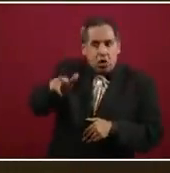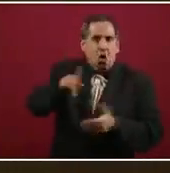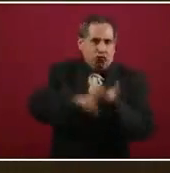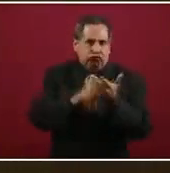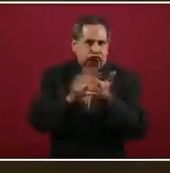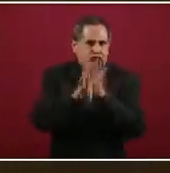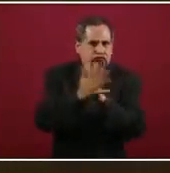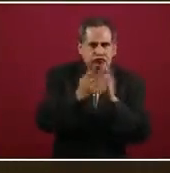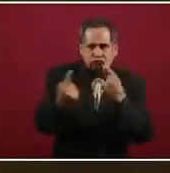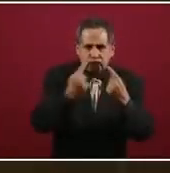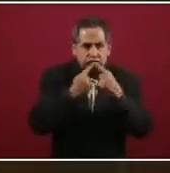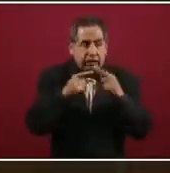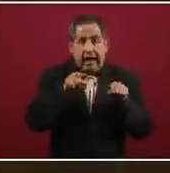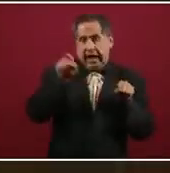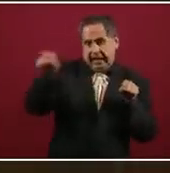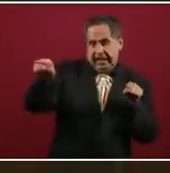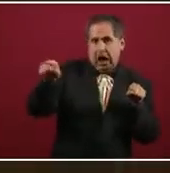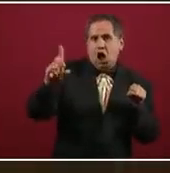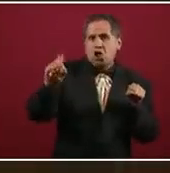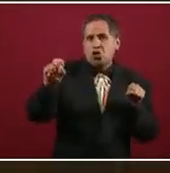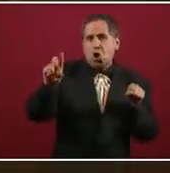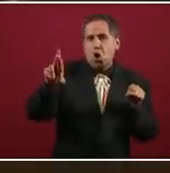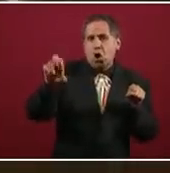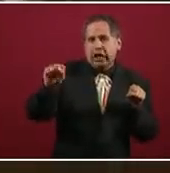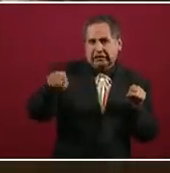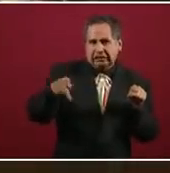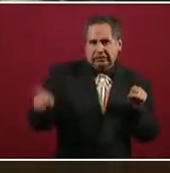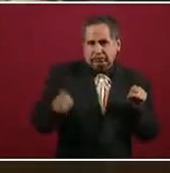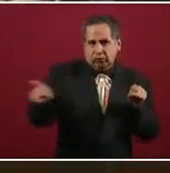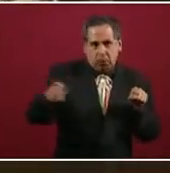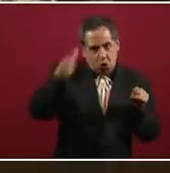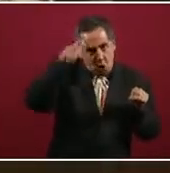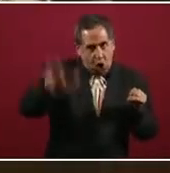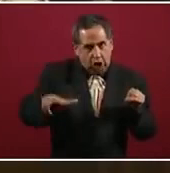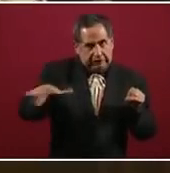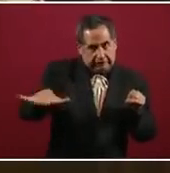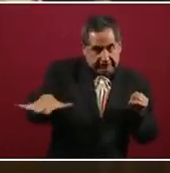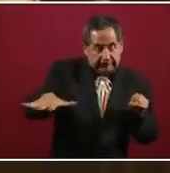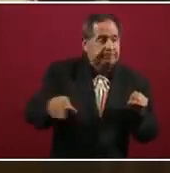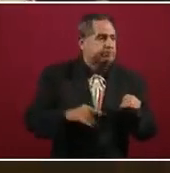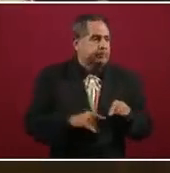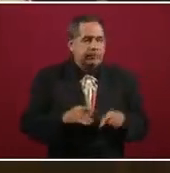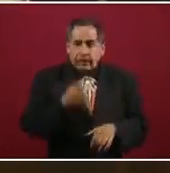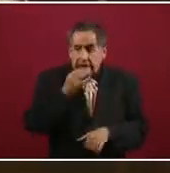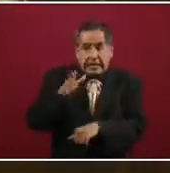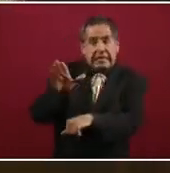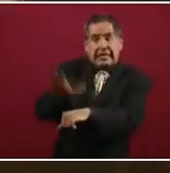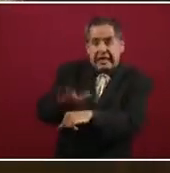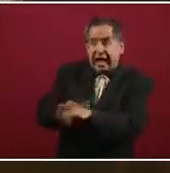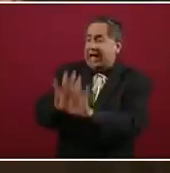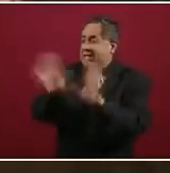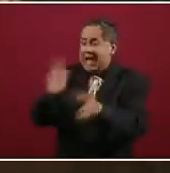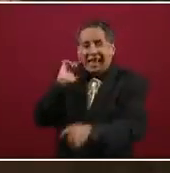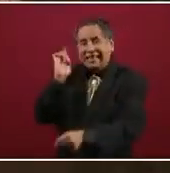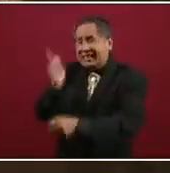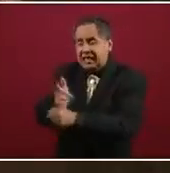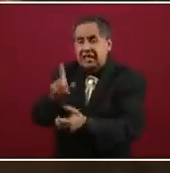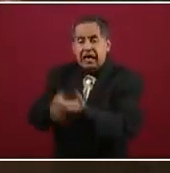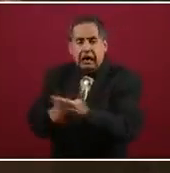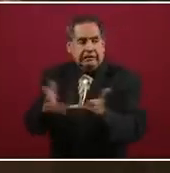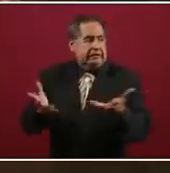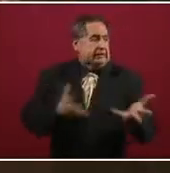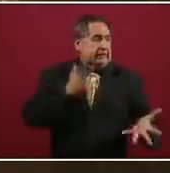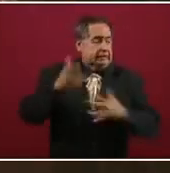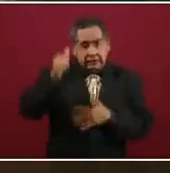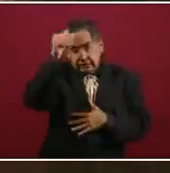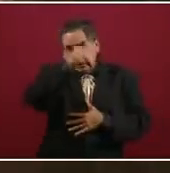conspiración, en Dolores. Y es ahí donde les avisan que ha sido descubierta la conspiración, y donde el cura Hidalgo decide,